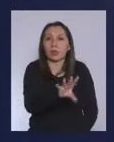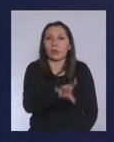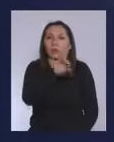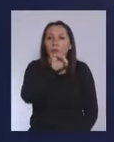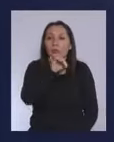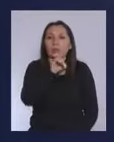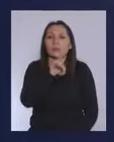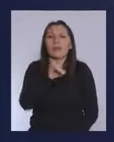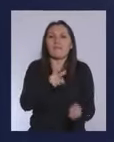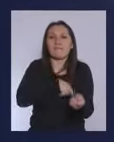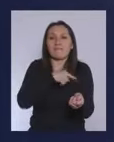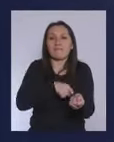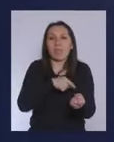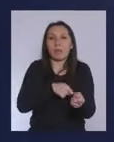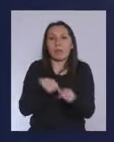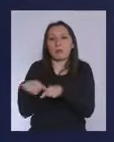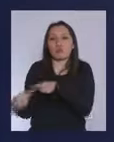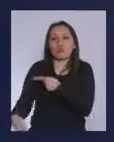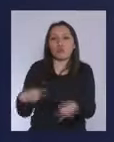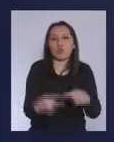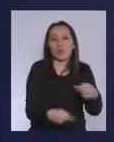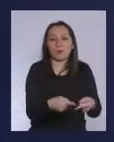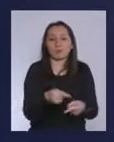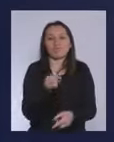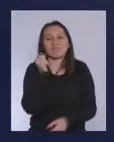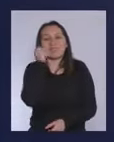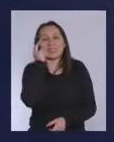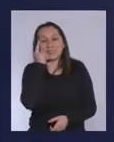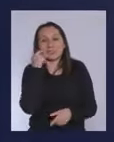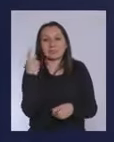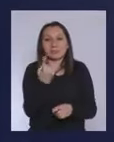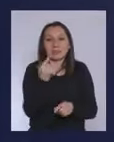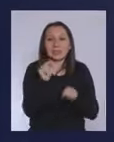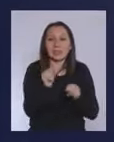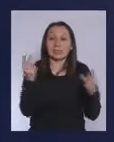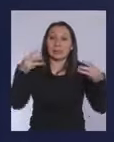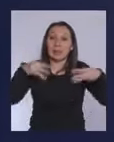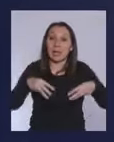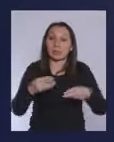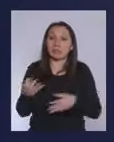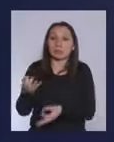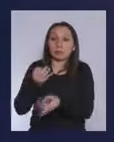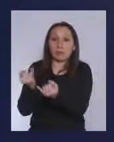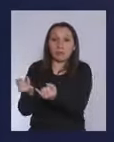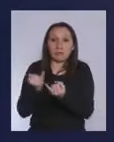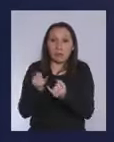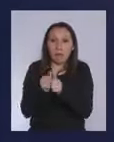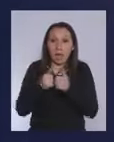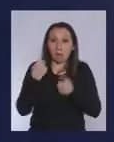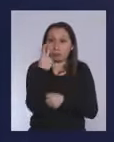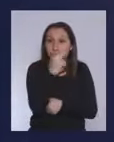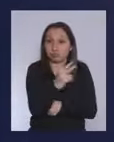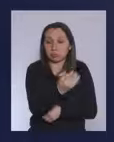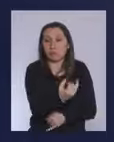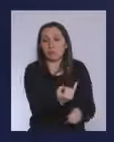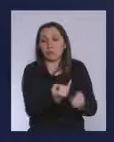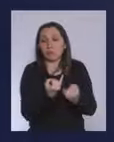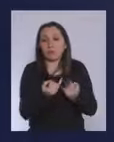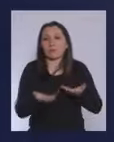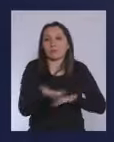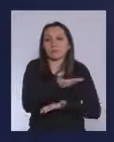contagios familiares y ahí sabemos que la situación particular de magallanes por lo que nos han informado las autoridades locales la